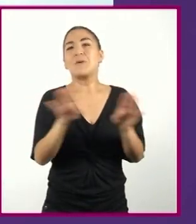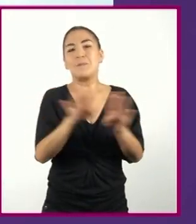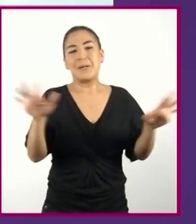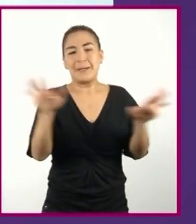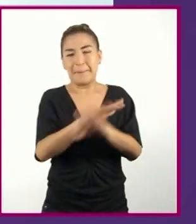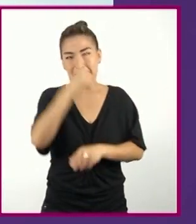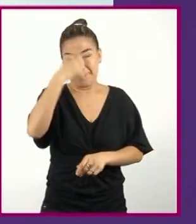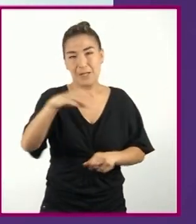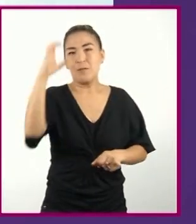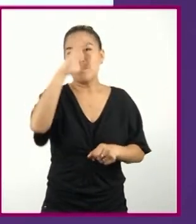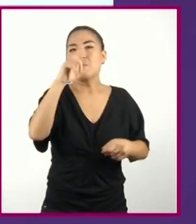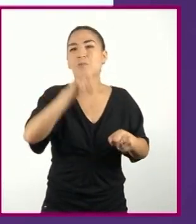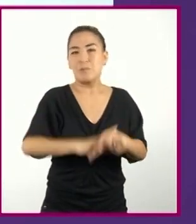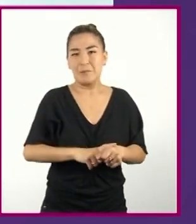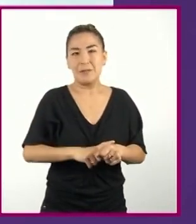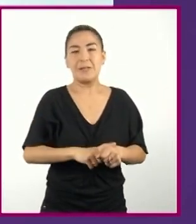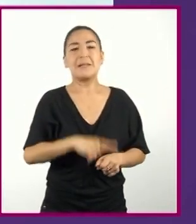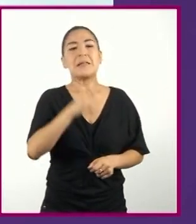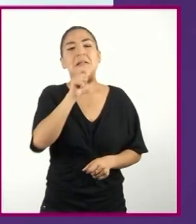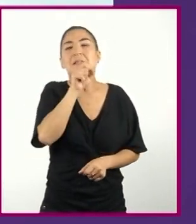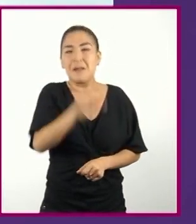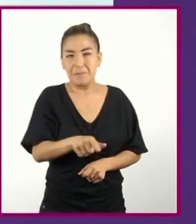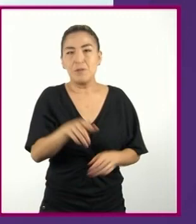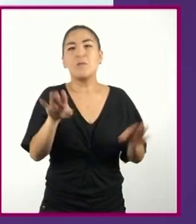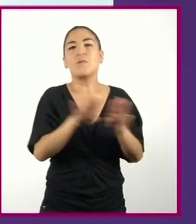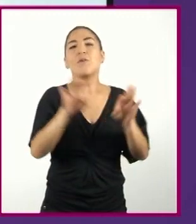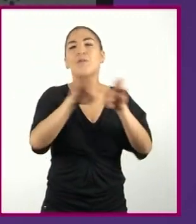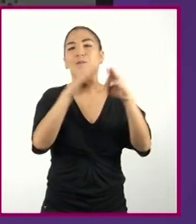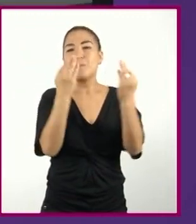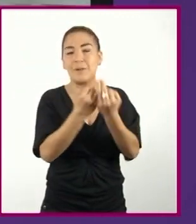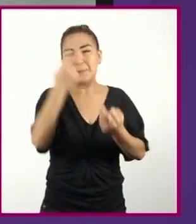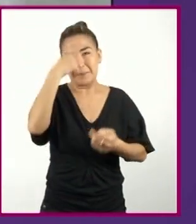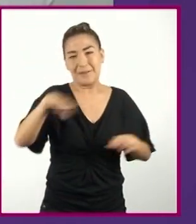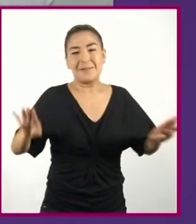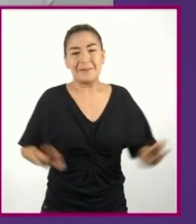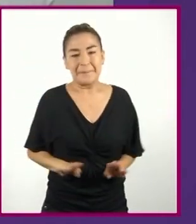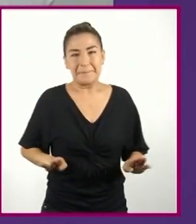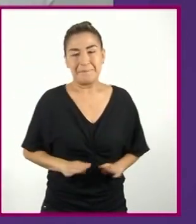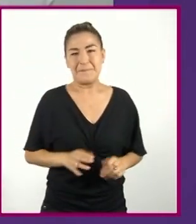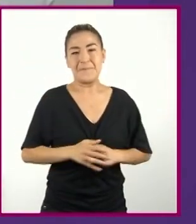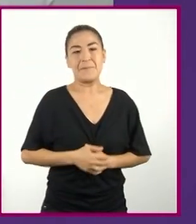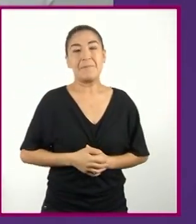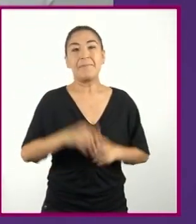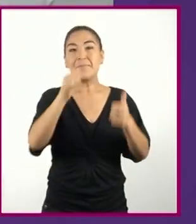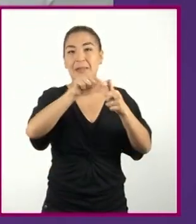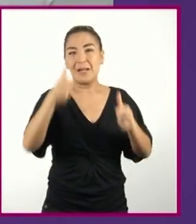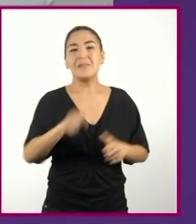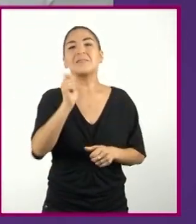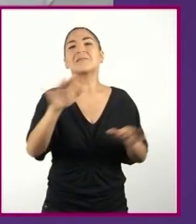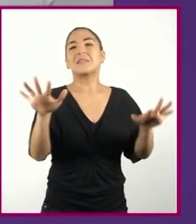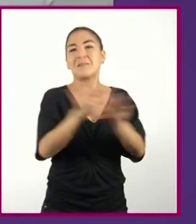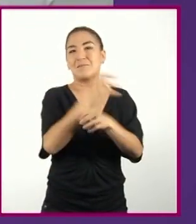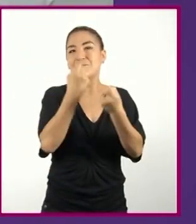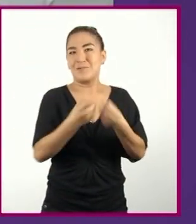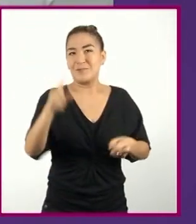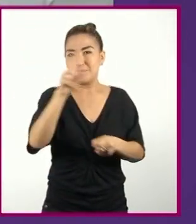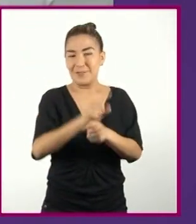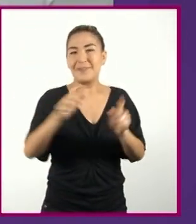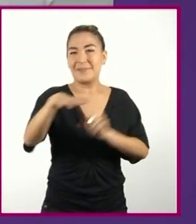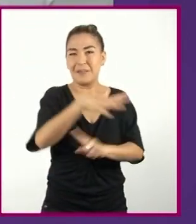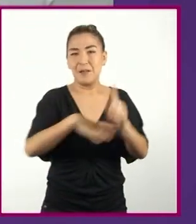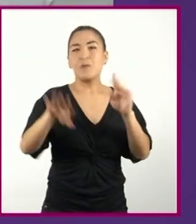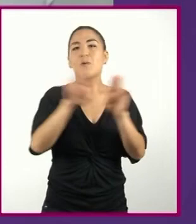a la cultura. No solo eso, también que te da una forma y una característica. El arte puede generar cambios en la sociedad, ya